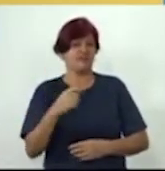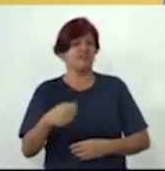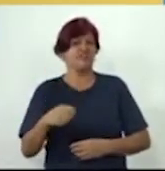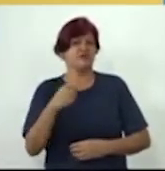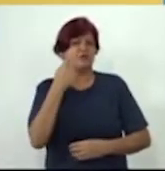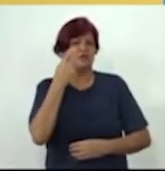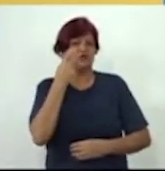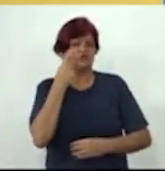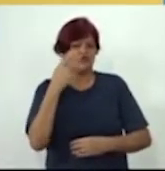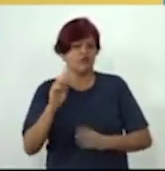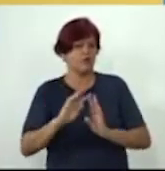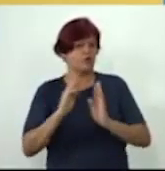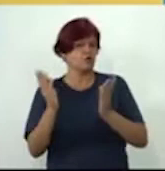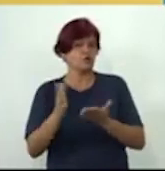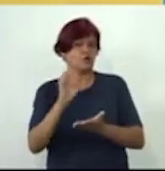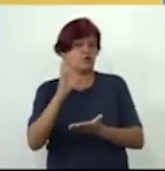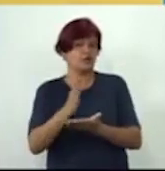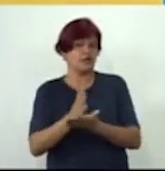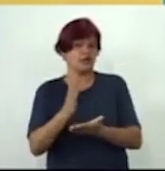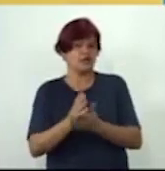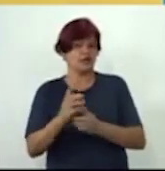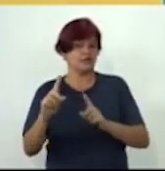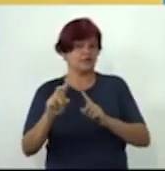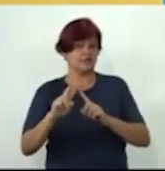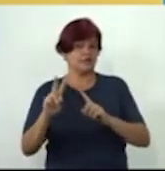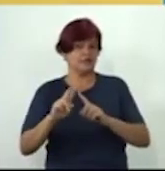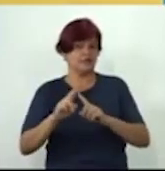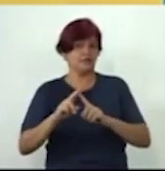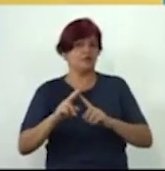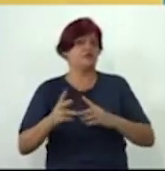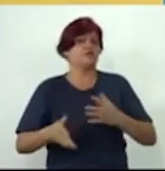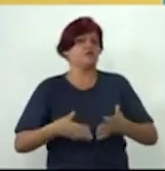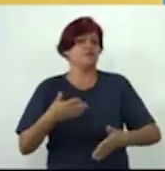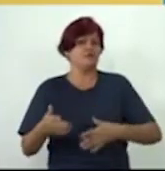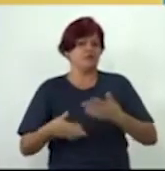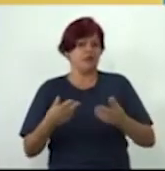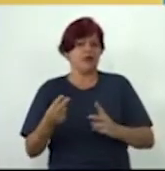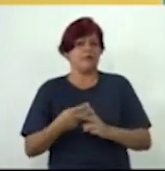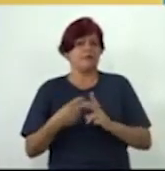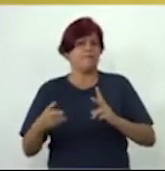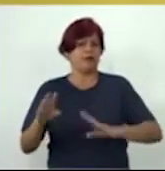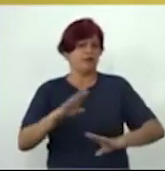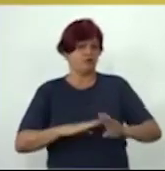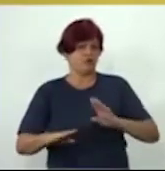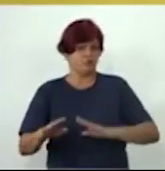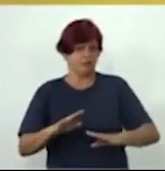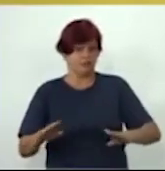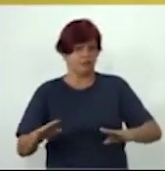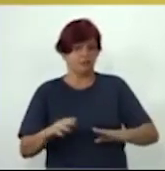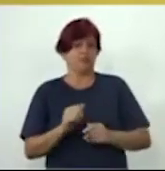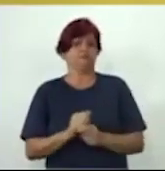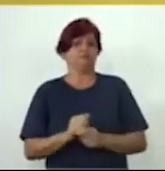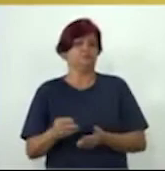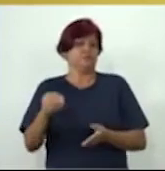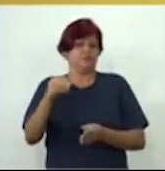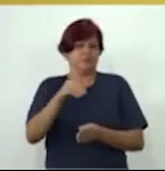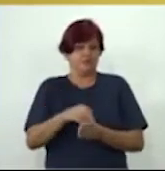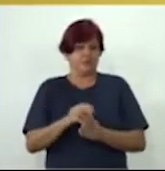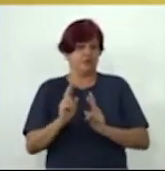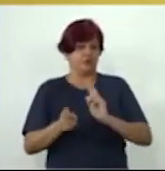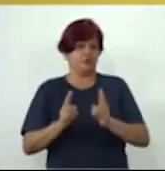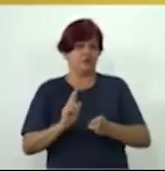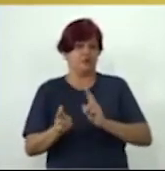estas clases televisivas que estamos desarrollando para potenciar su preparación. Dentro de las